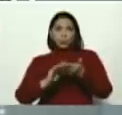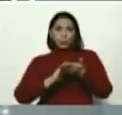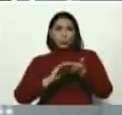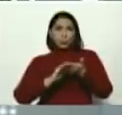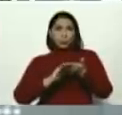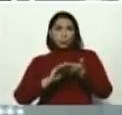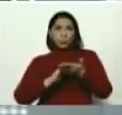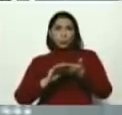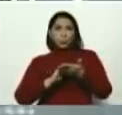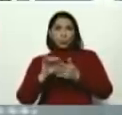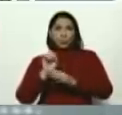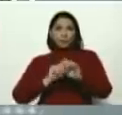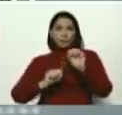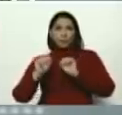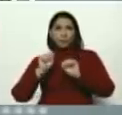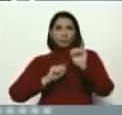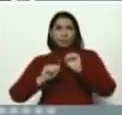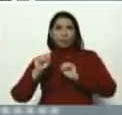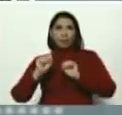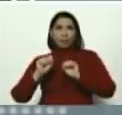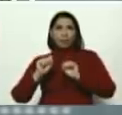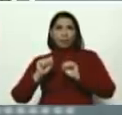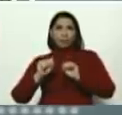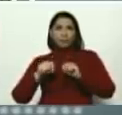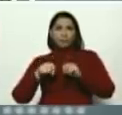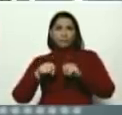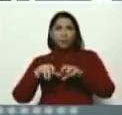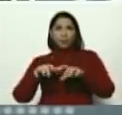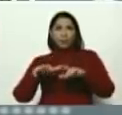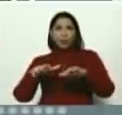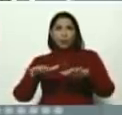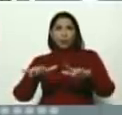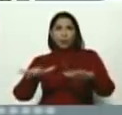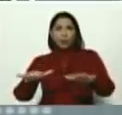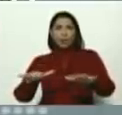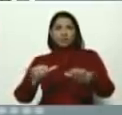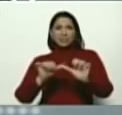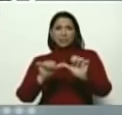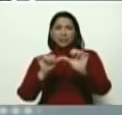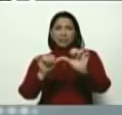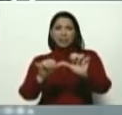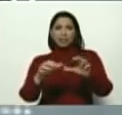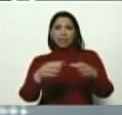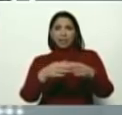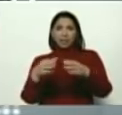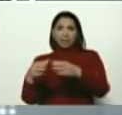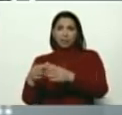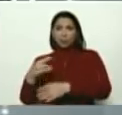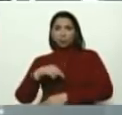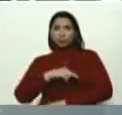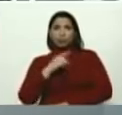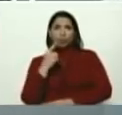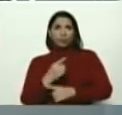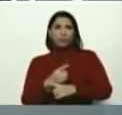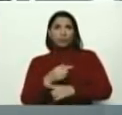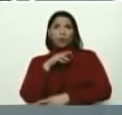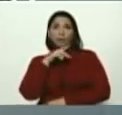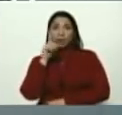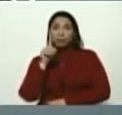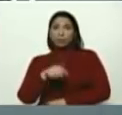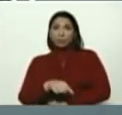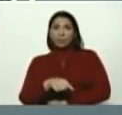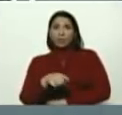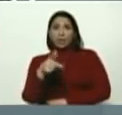para evitar, pues, el virus se mantiene en las superficies de los equipos. Y por eso debemos, aquí le estoy hablando también